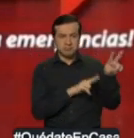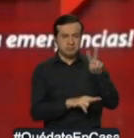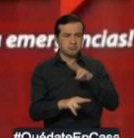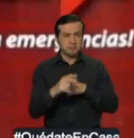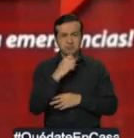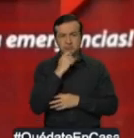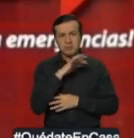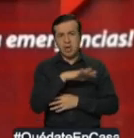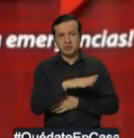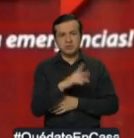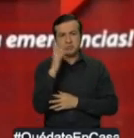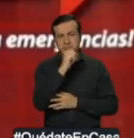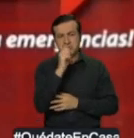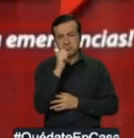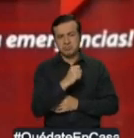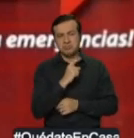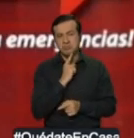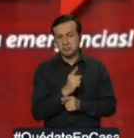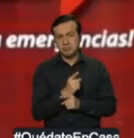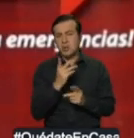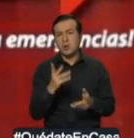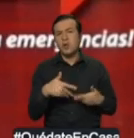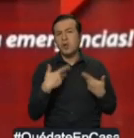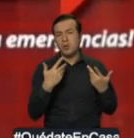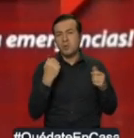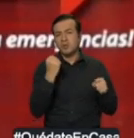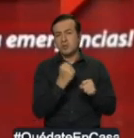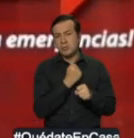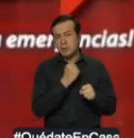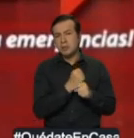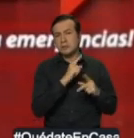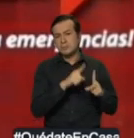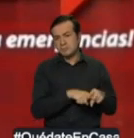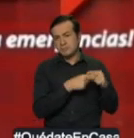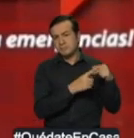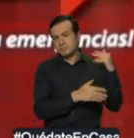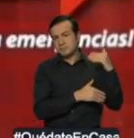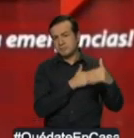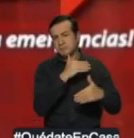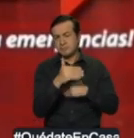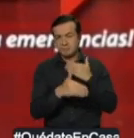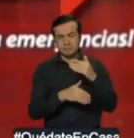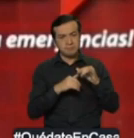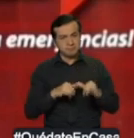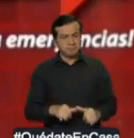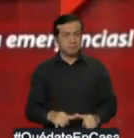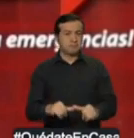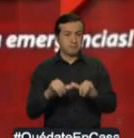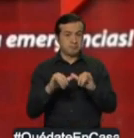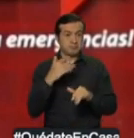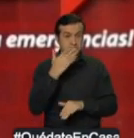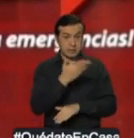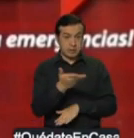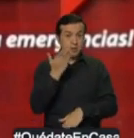universo para identificar cómo vamos a entrar cómo vamos a recuperar esta actividad en esas propuestas muy pocos